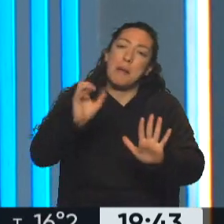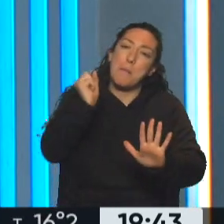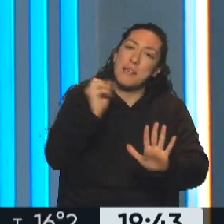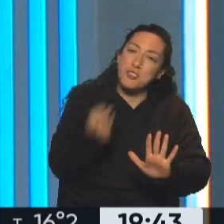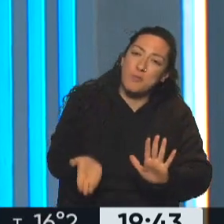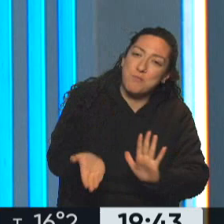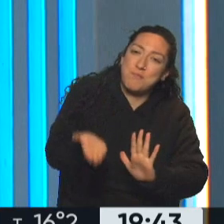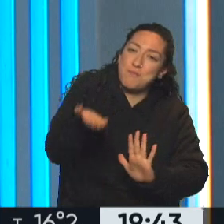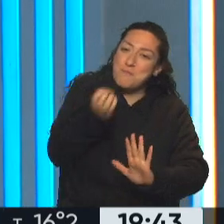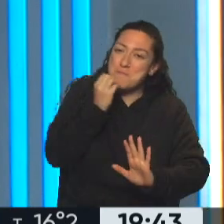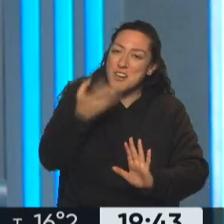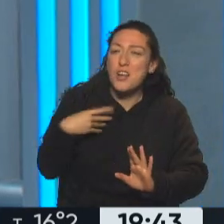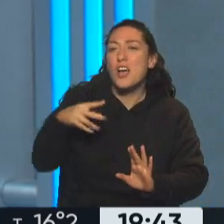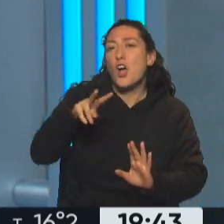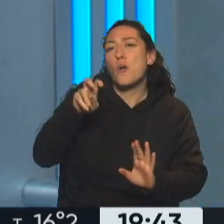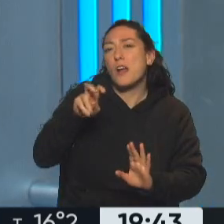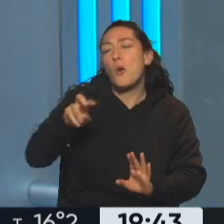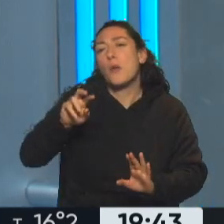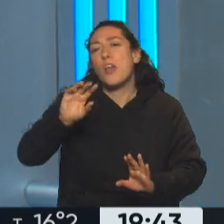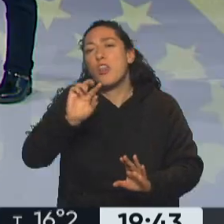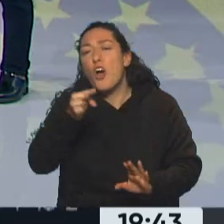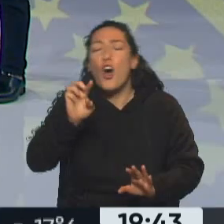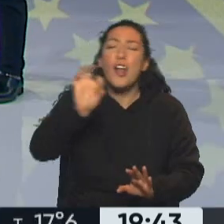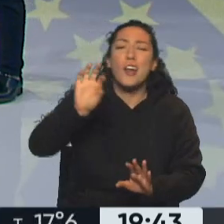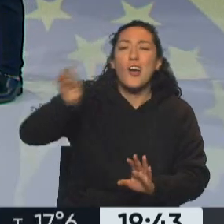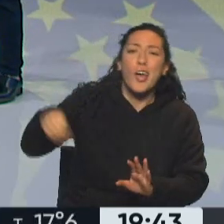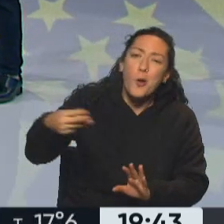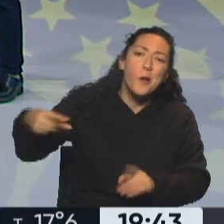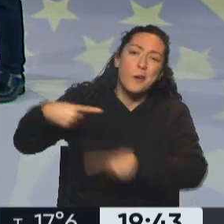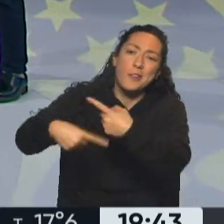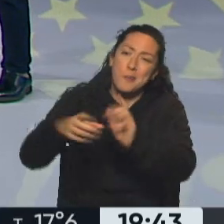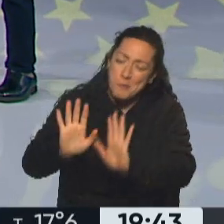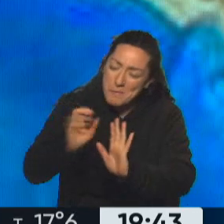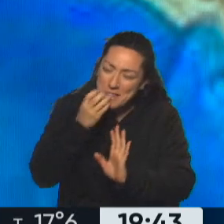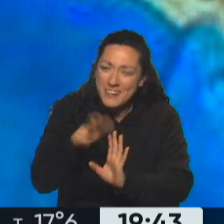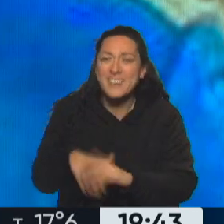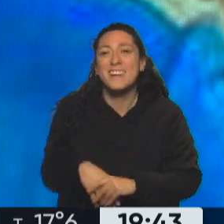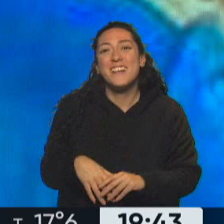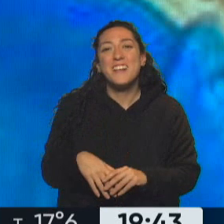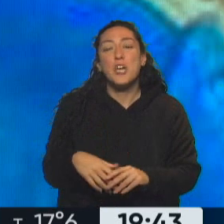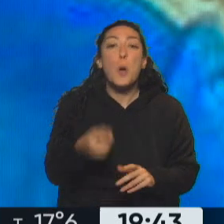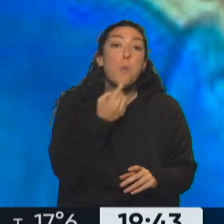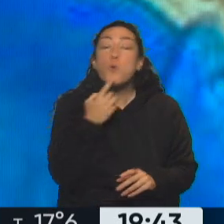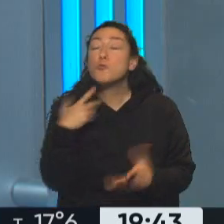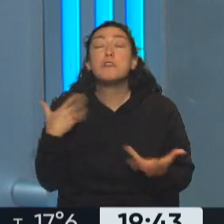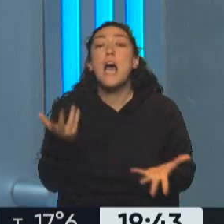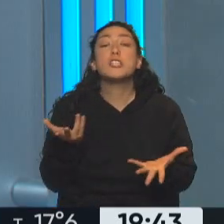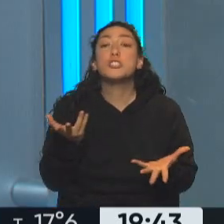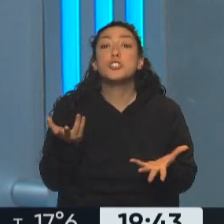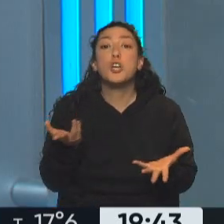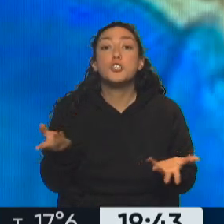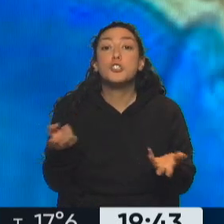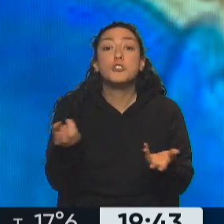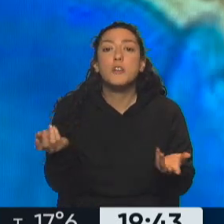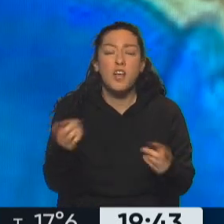me dijo. Que siga cobrando en dolarete o en euro. Es bueno, una locura. Esto, muchachos, igual te hago un resumen claro. ¿Por cuánto menos? No,